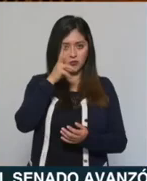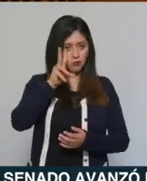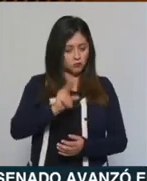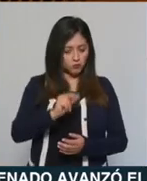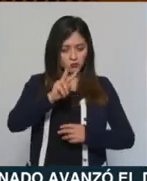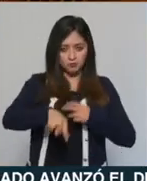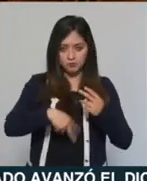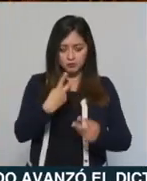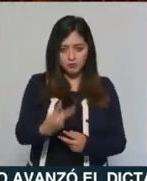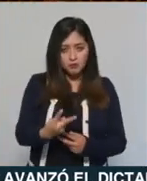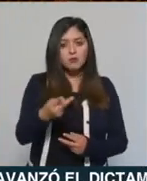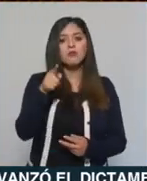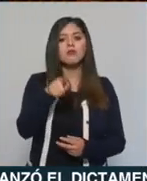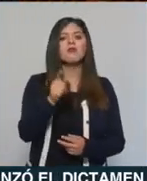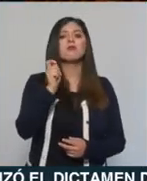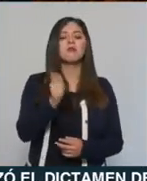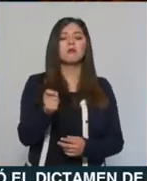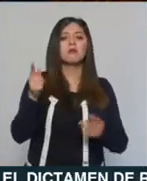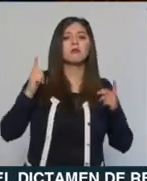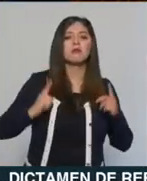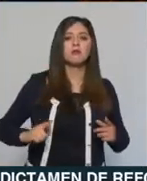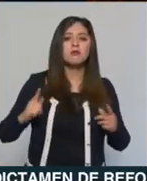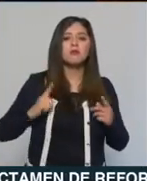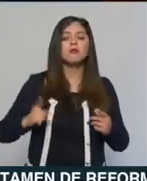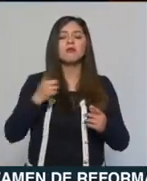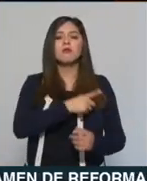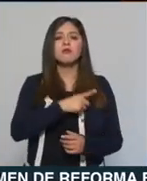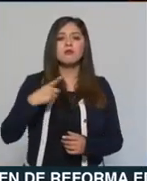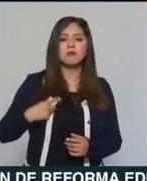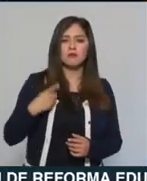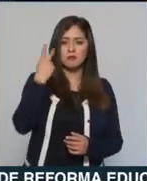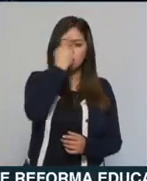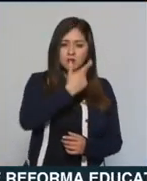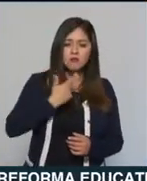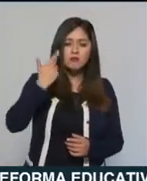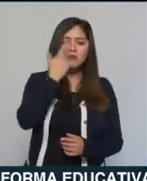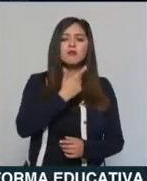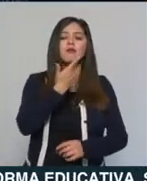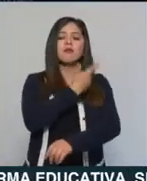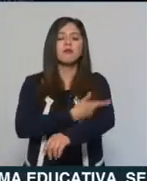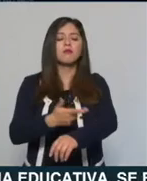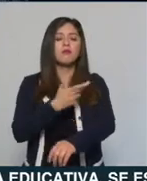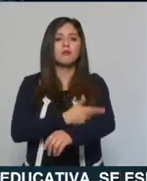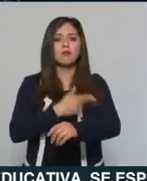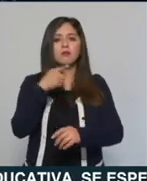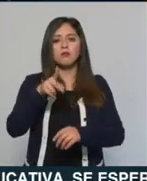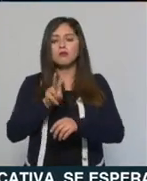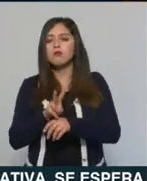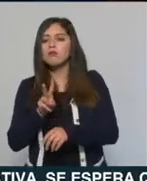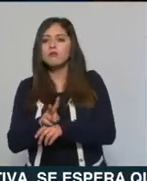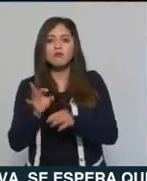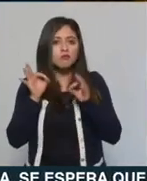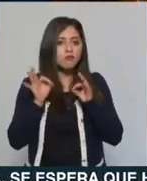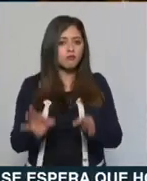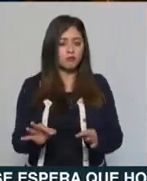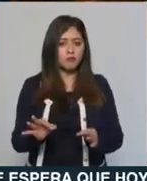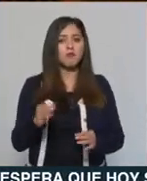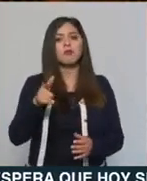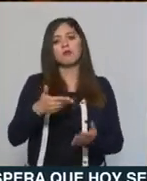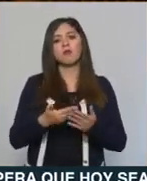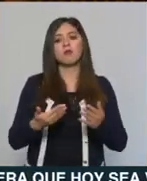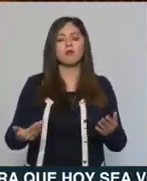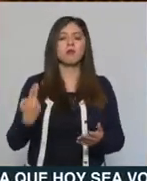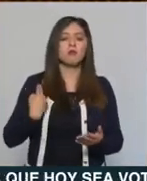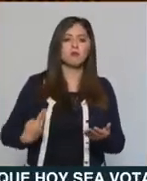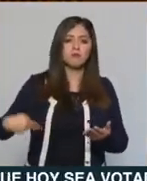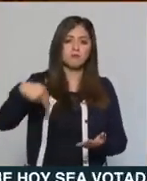lugar para que las autoridades pudieran realizar las labores periciales conducentes, y pues aquí estamos, no